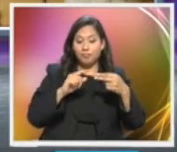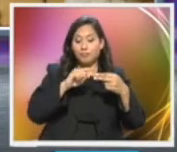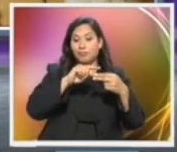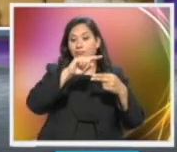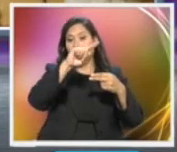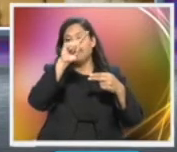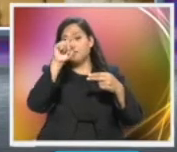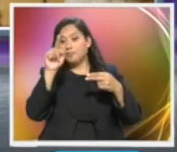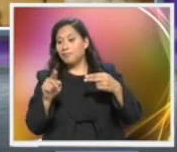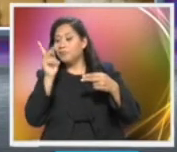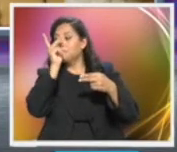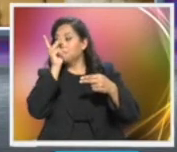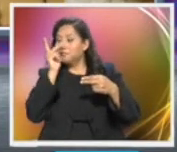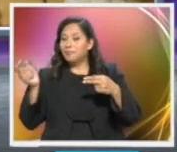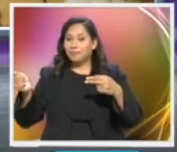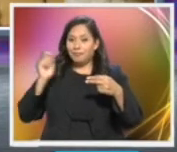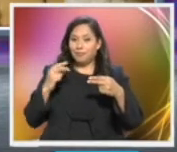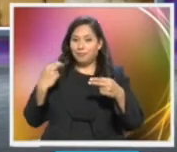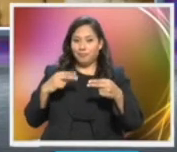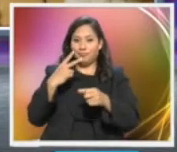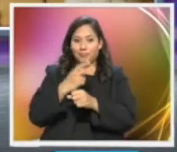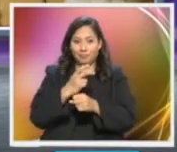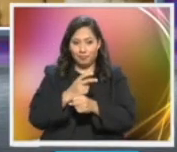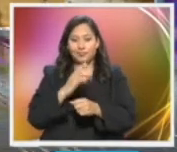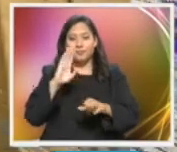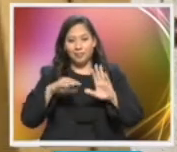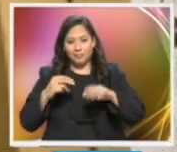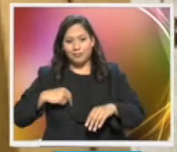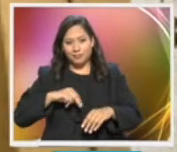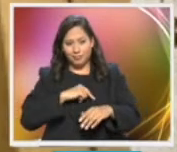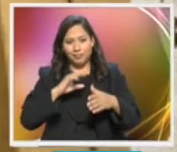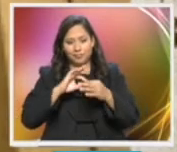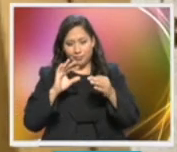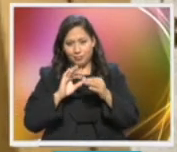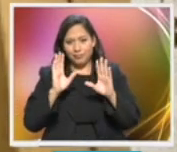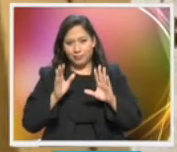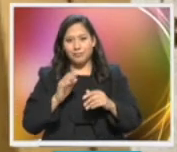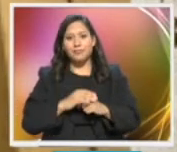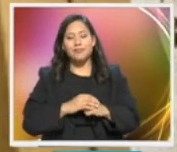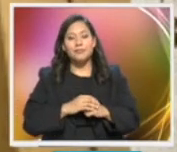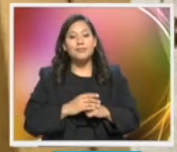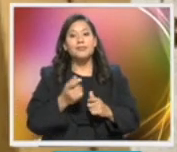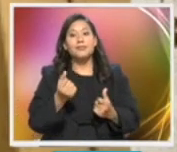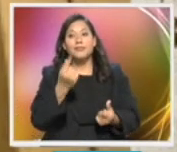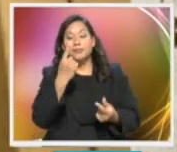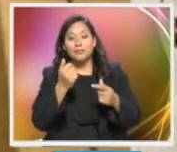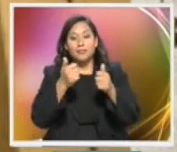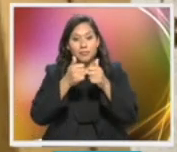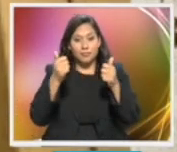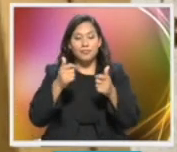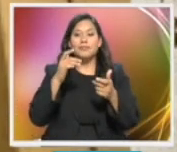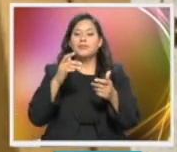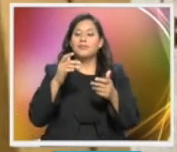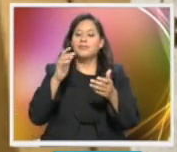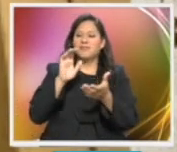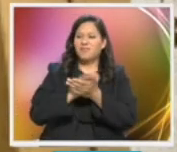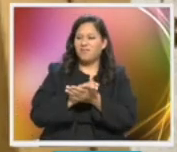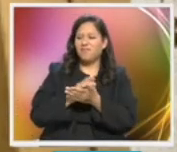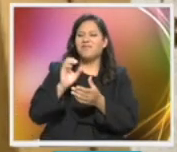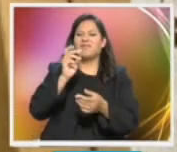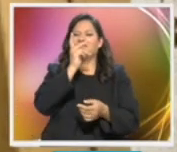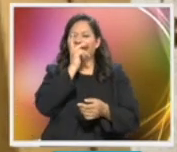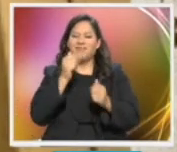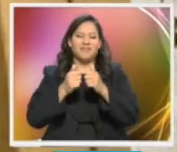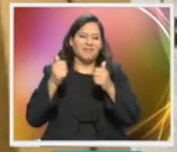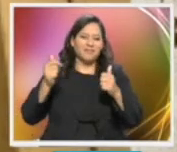el apellido de mi padre. Sí. Alguna vez hemos platicado de aquellas firmas que se alejan el apellido del marido o del papá